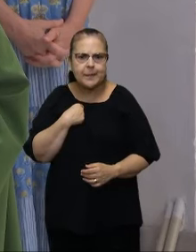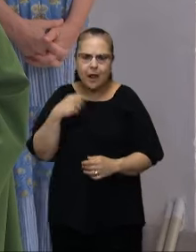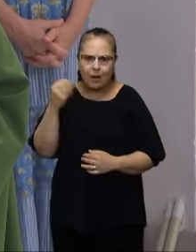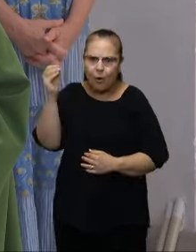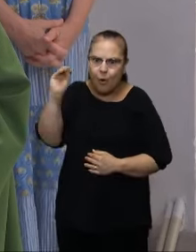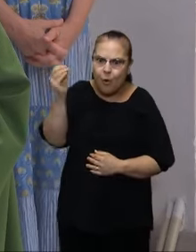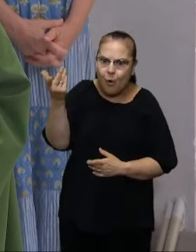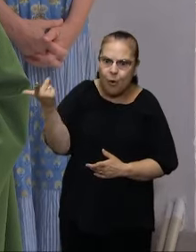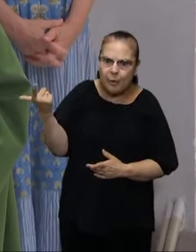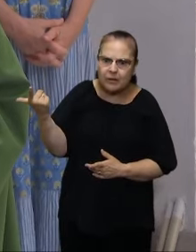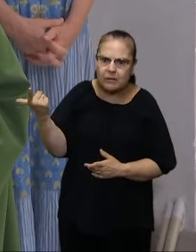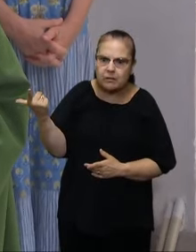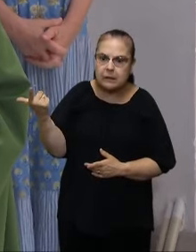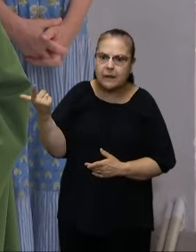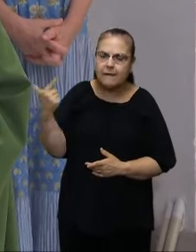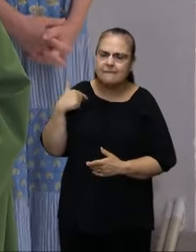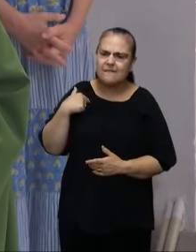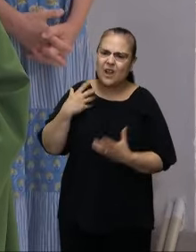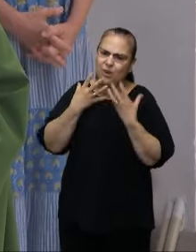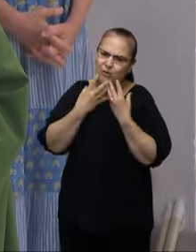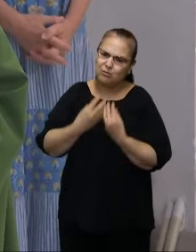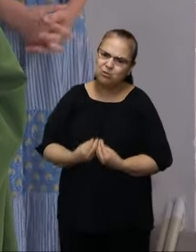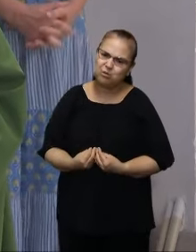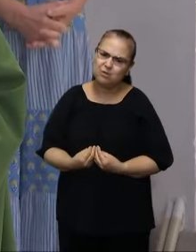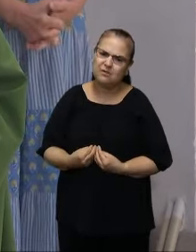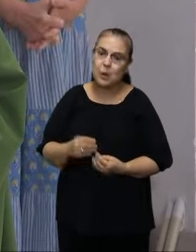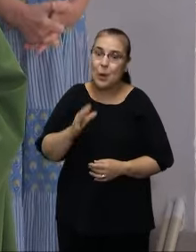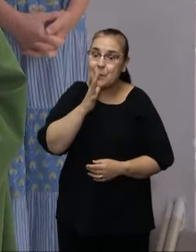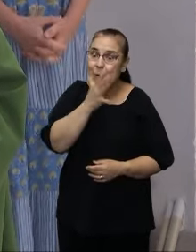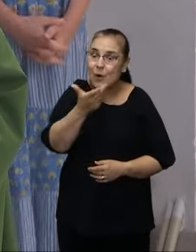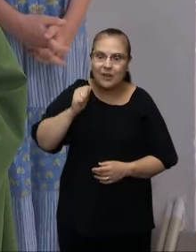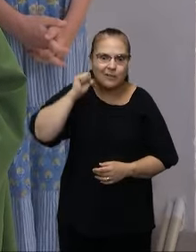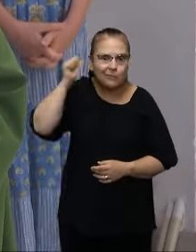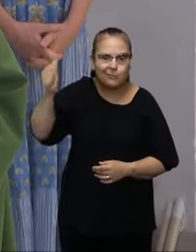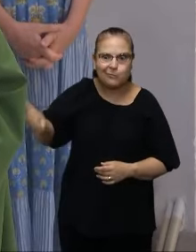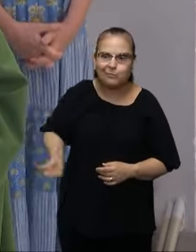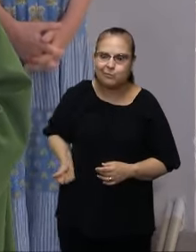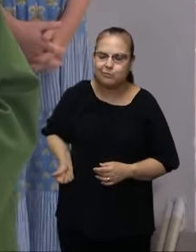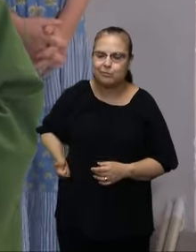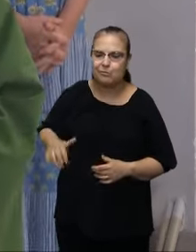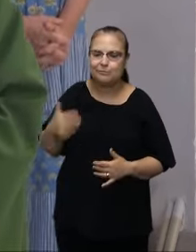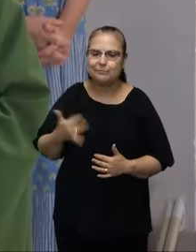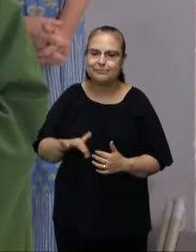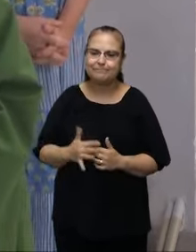el joven se fue muy triste porque era muy rico.